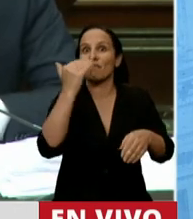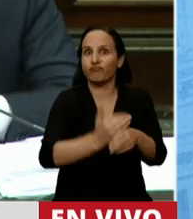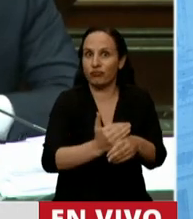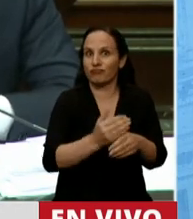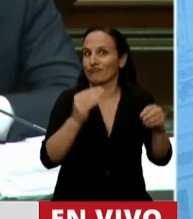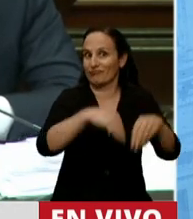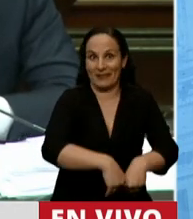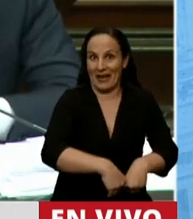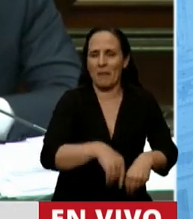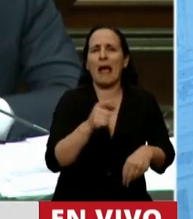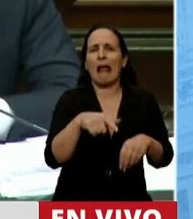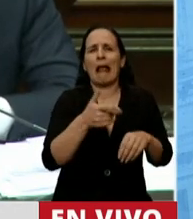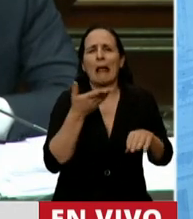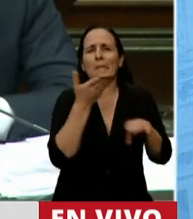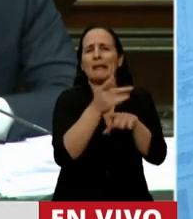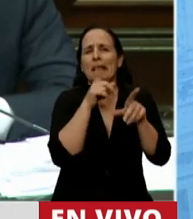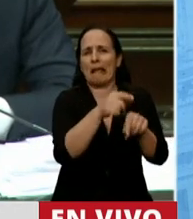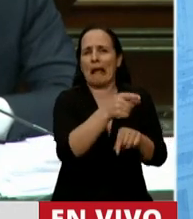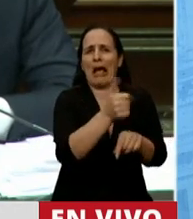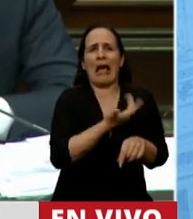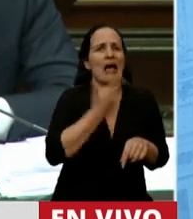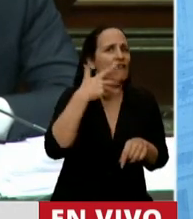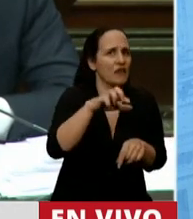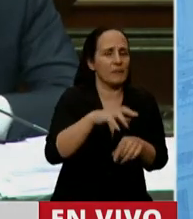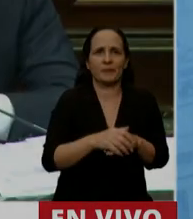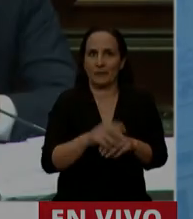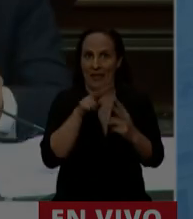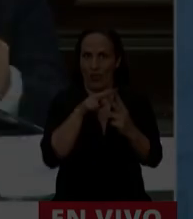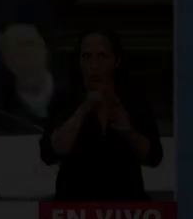hicieron este reclamo en alguna oportunidad a la AFIP. Muchas gracias. Gracias, diputado.